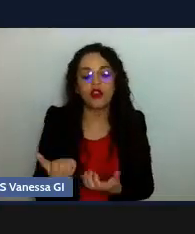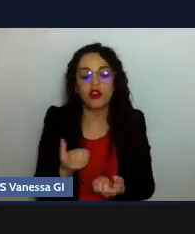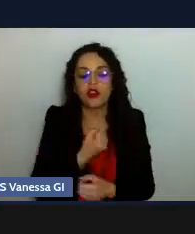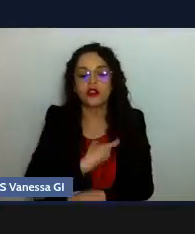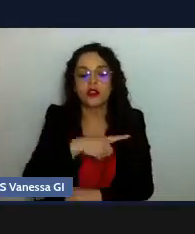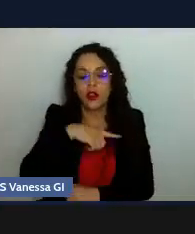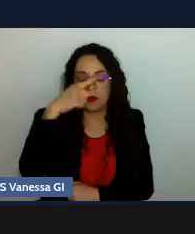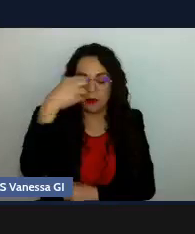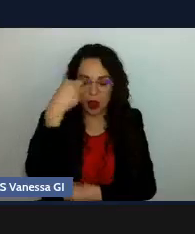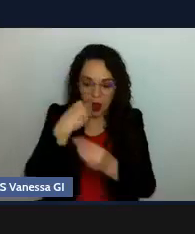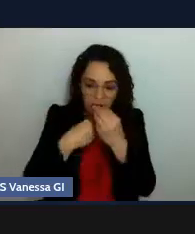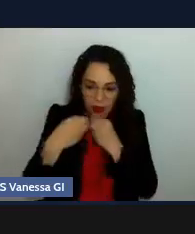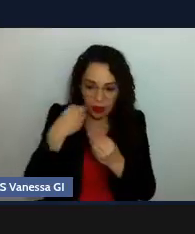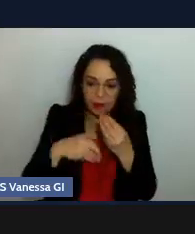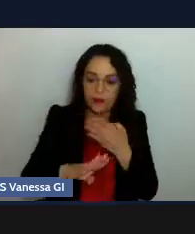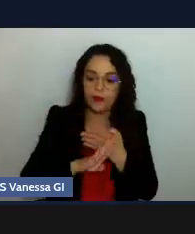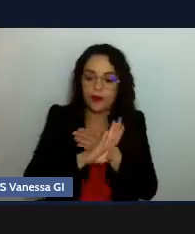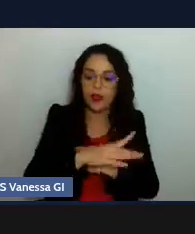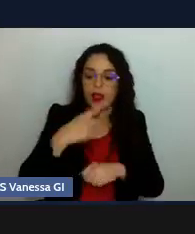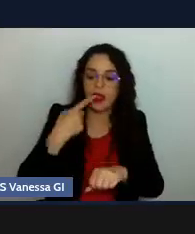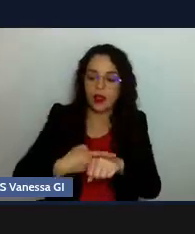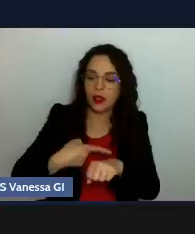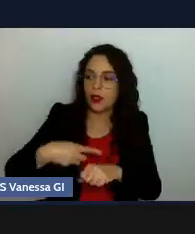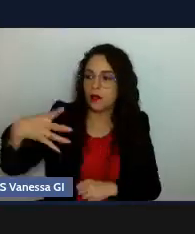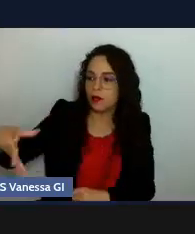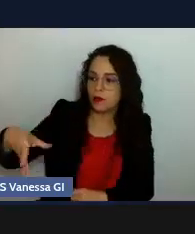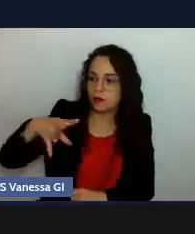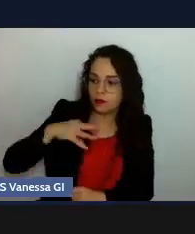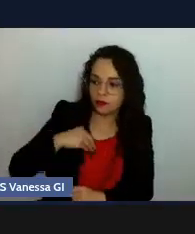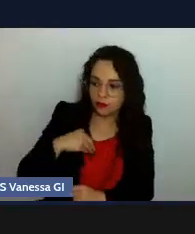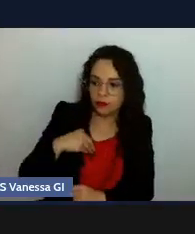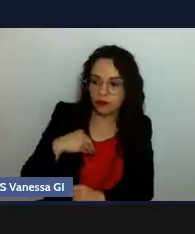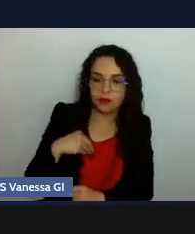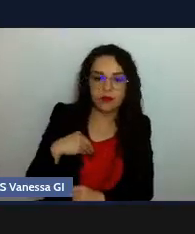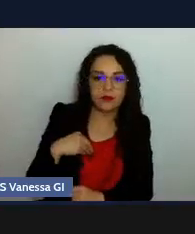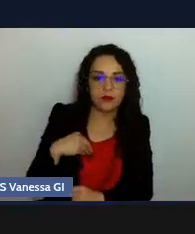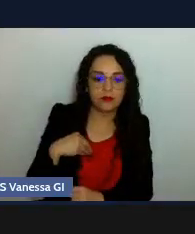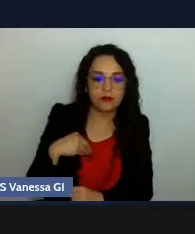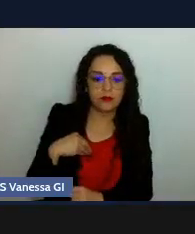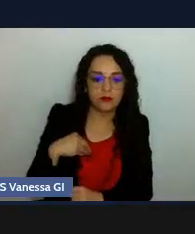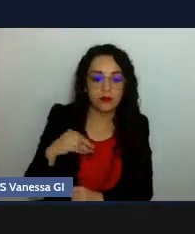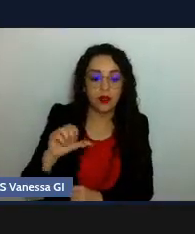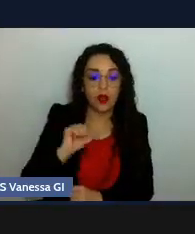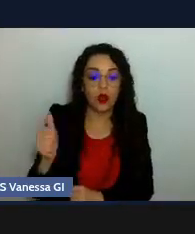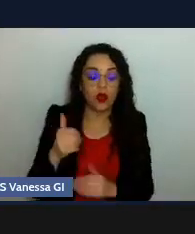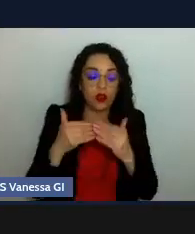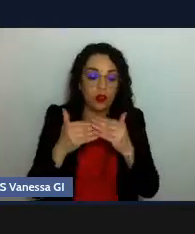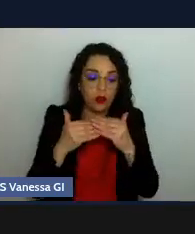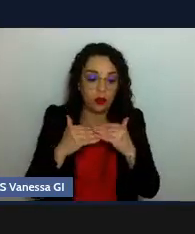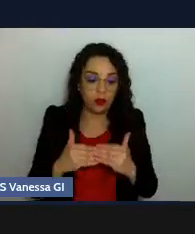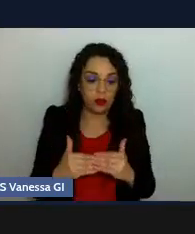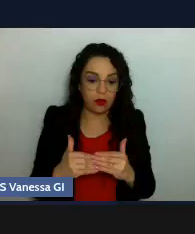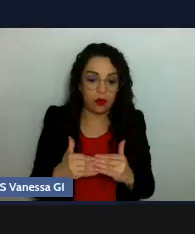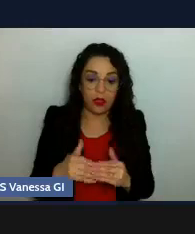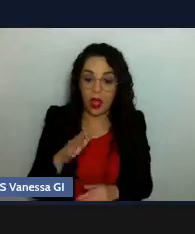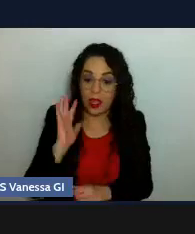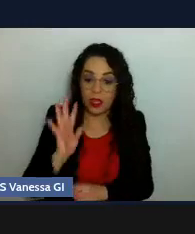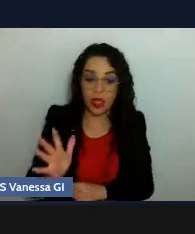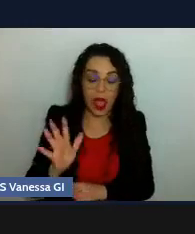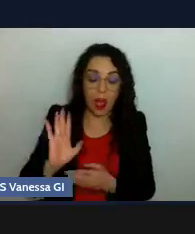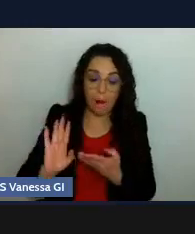prevención de enfermedades de transmisión. Otro que tenemos y es mundialmente establecido se